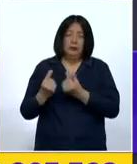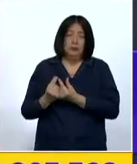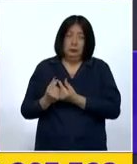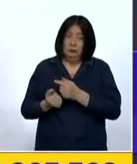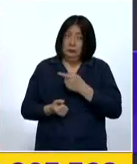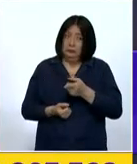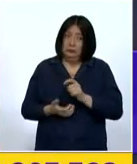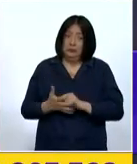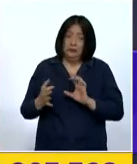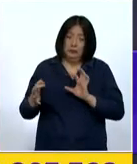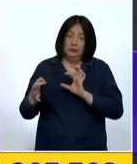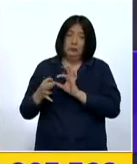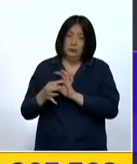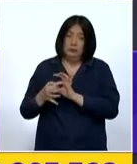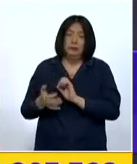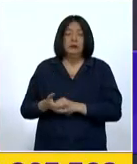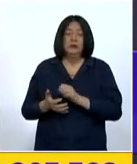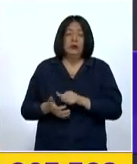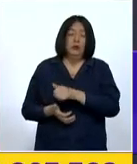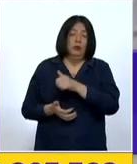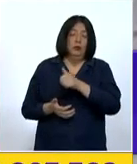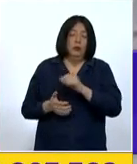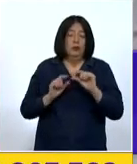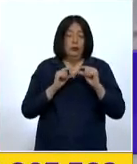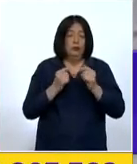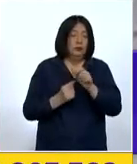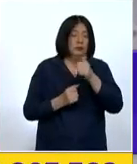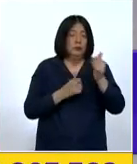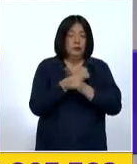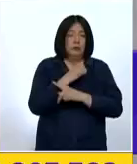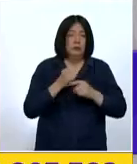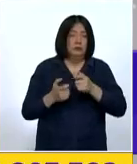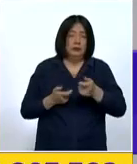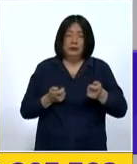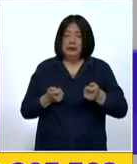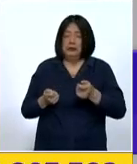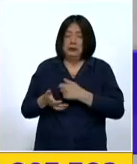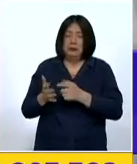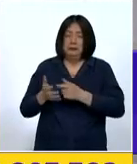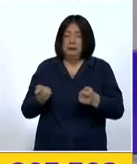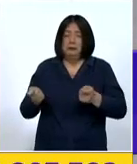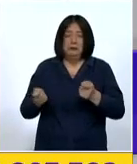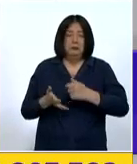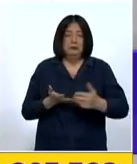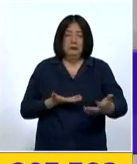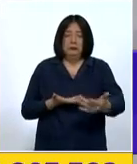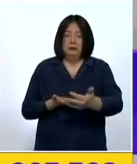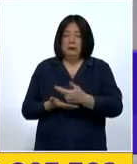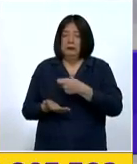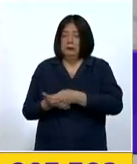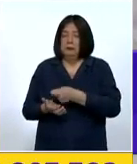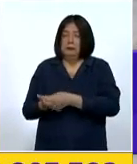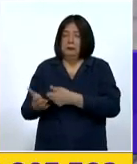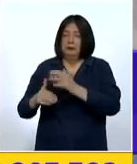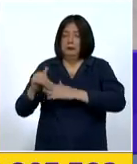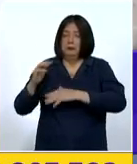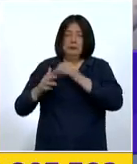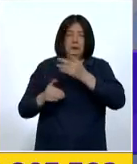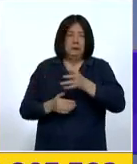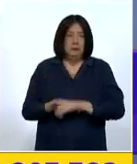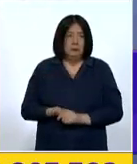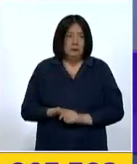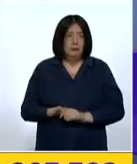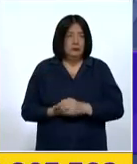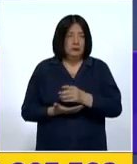criminales que se han aliado a bandas extranjeras para lograr el dominio territorial y el cobro de cupos al rubro de la construcción,